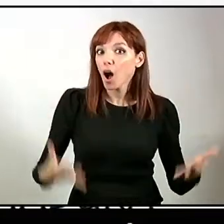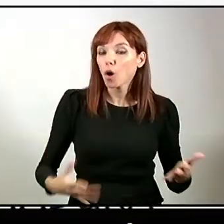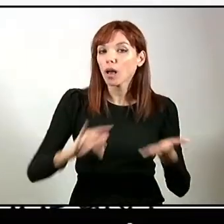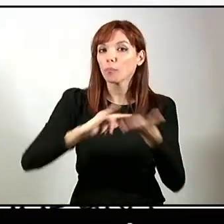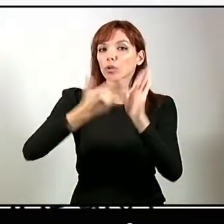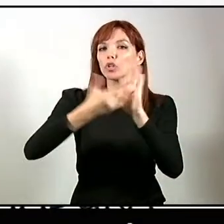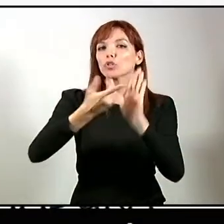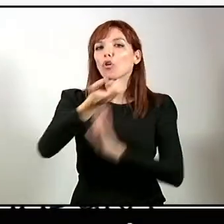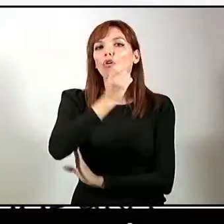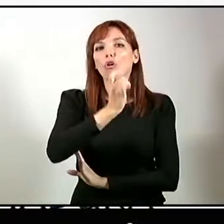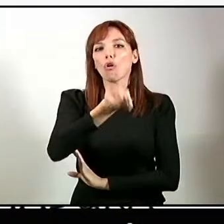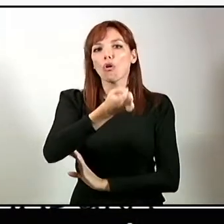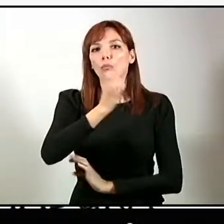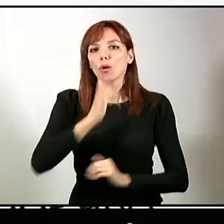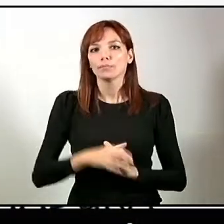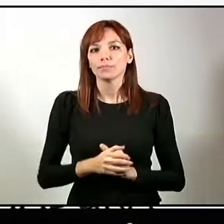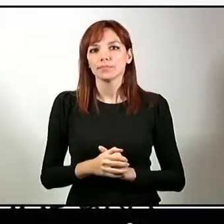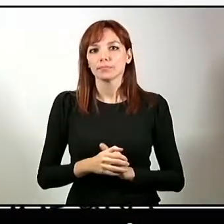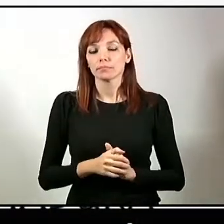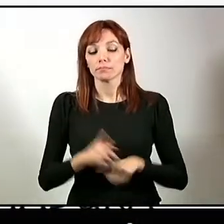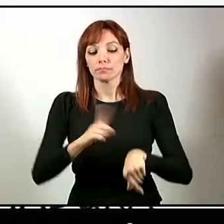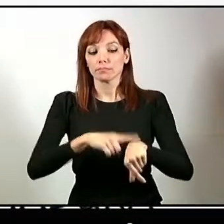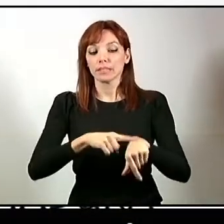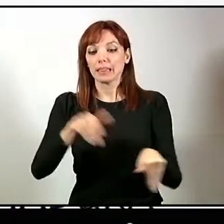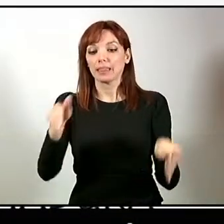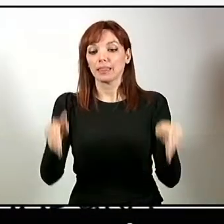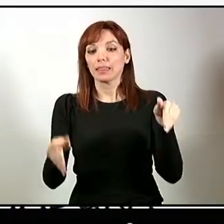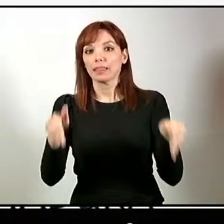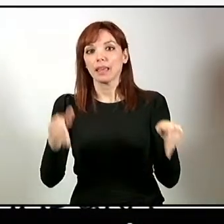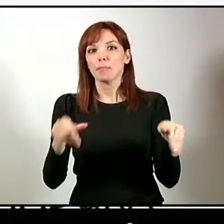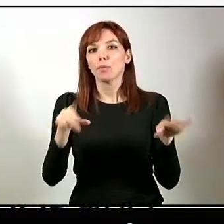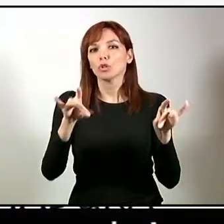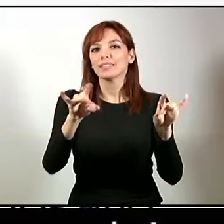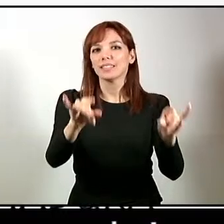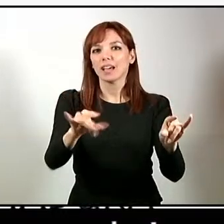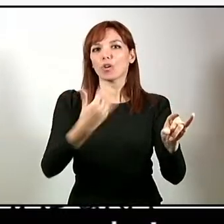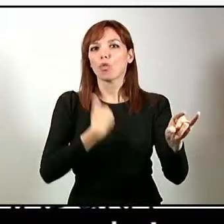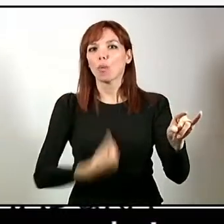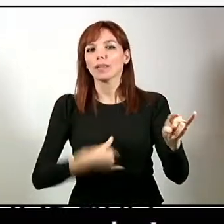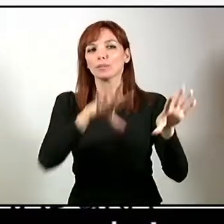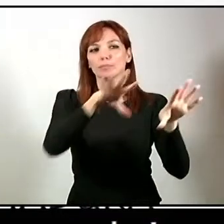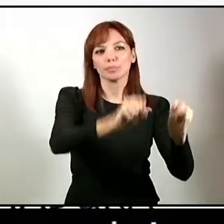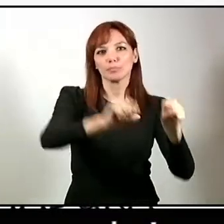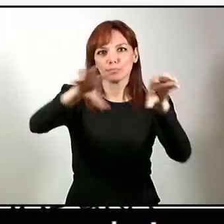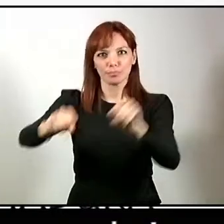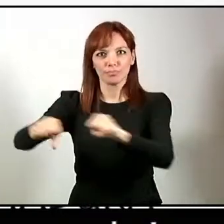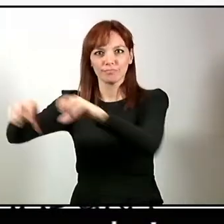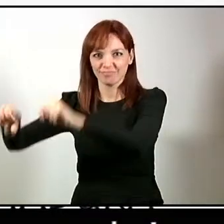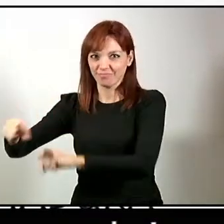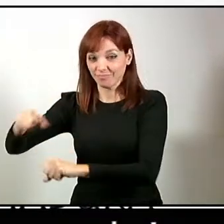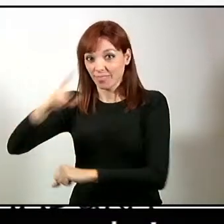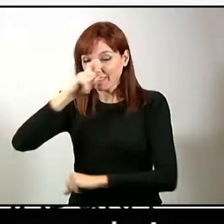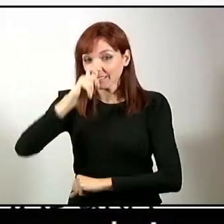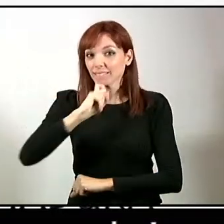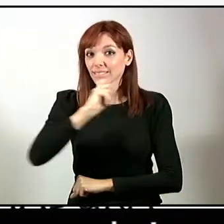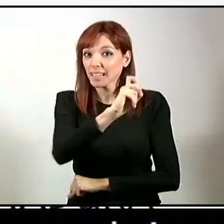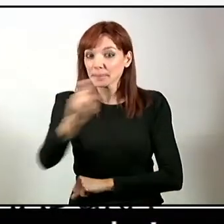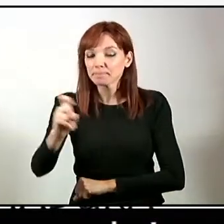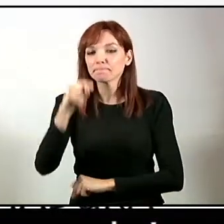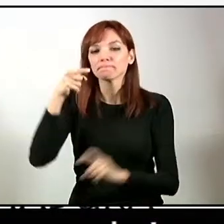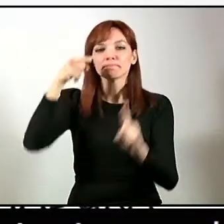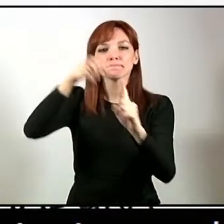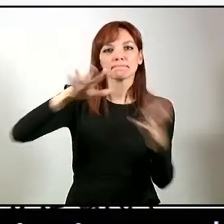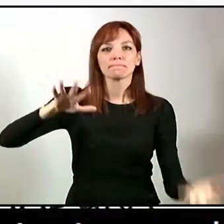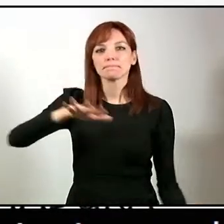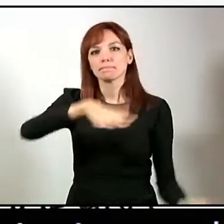ese complejo tiempo de las expropiaciones. Recordamos que se trata de un proyecto de transformación en